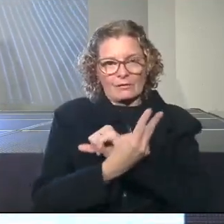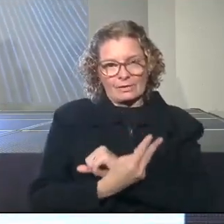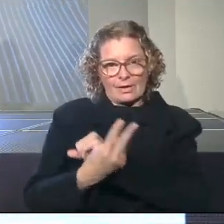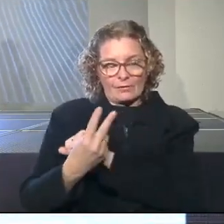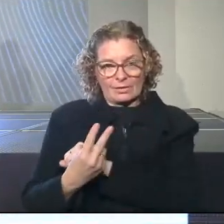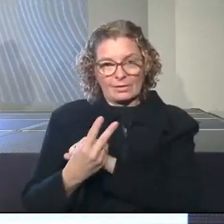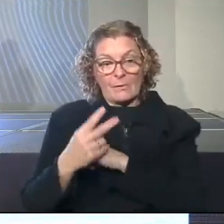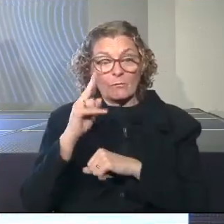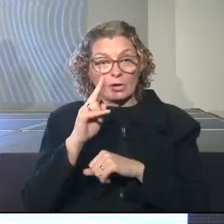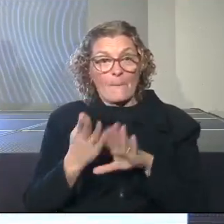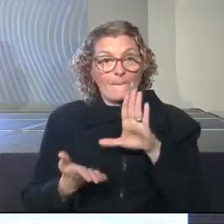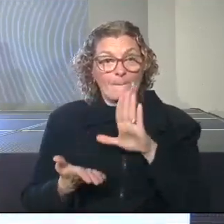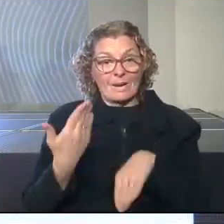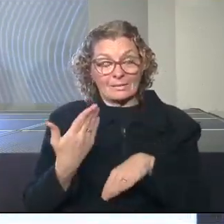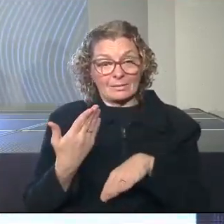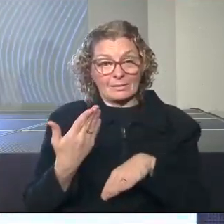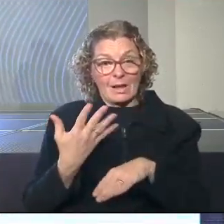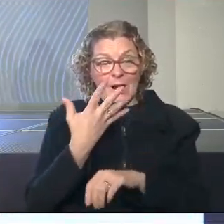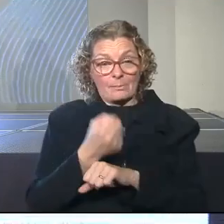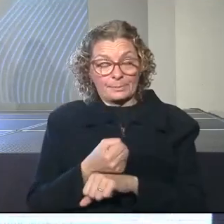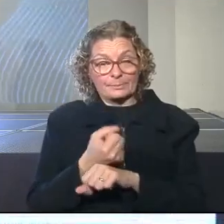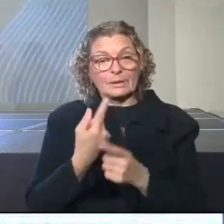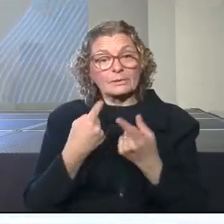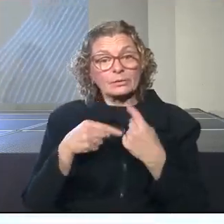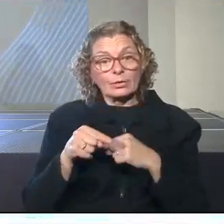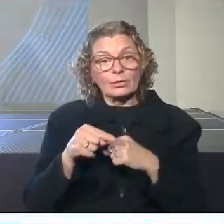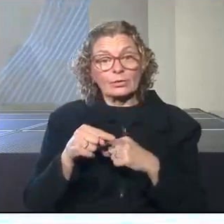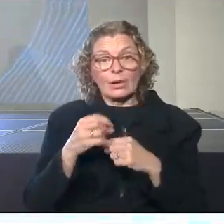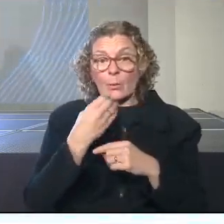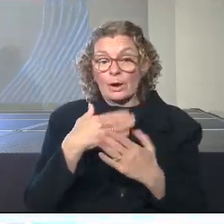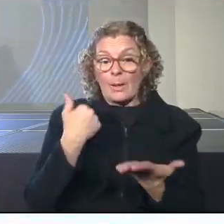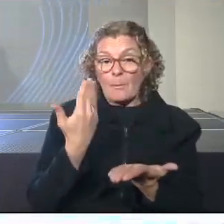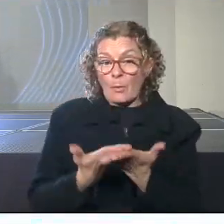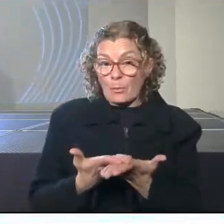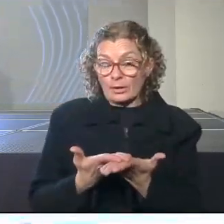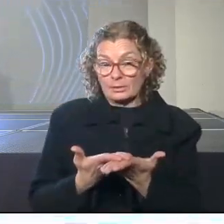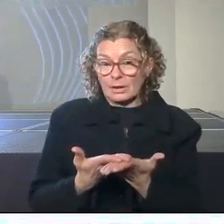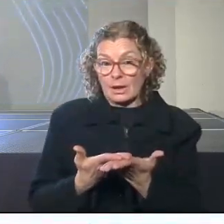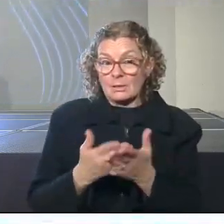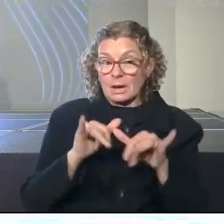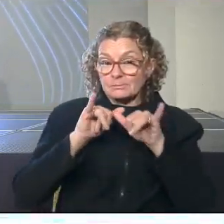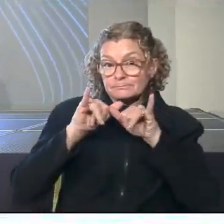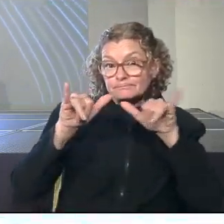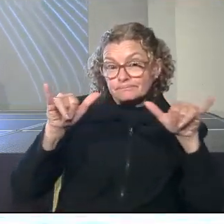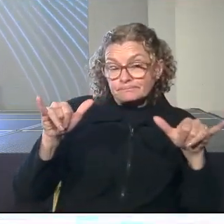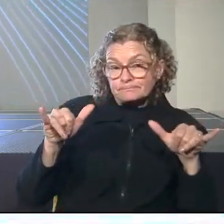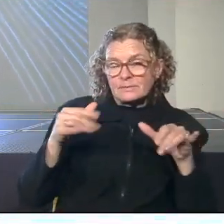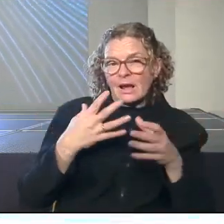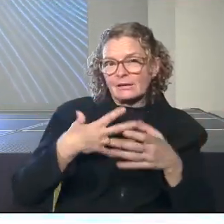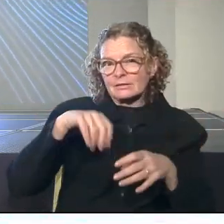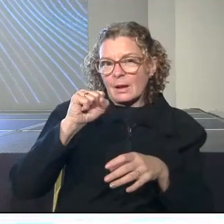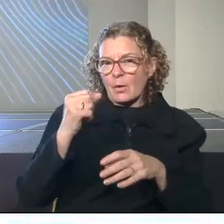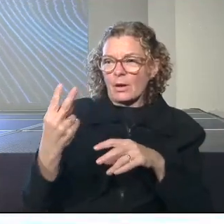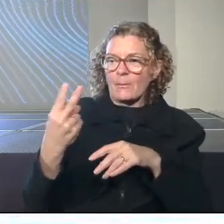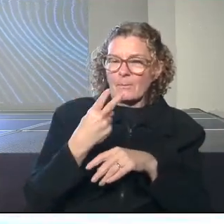lo habitual a la plataforma. Entonces, teniendo una buena propuesta de valor durante las acciones comerciales, logramos capturar